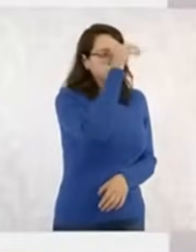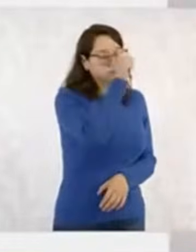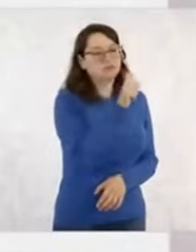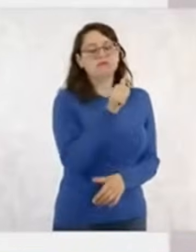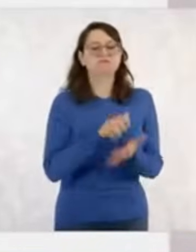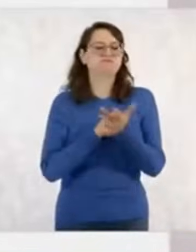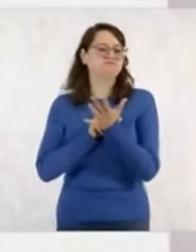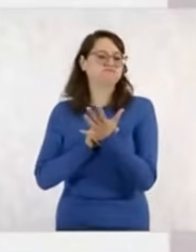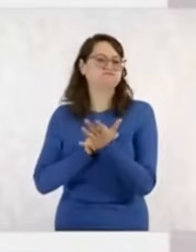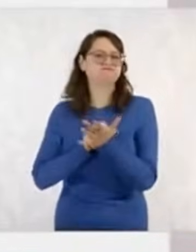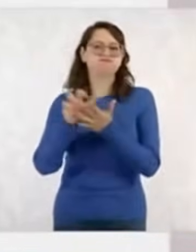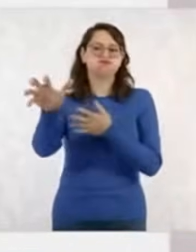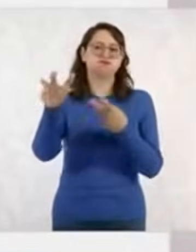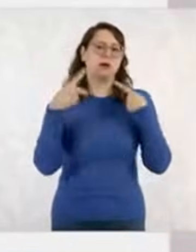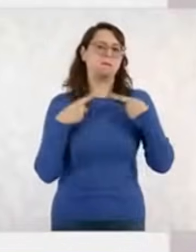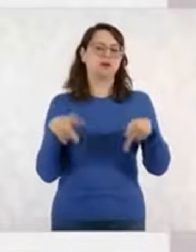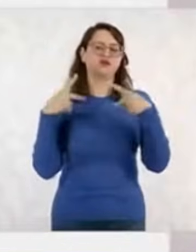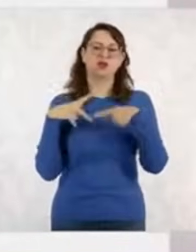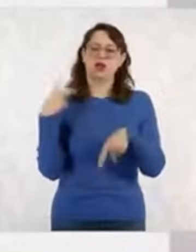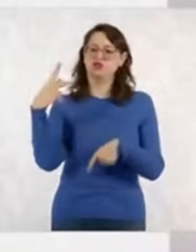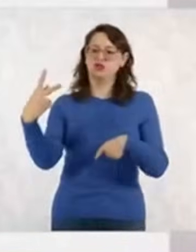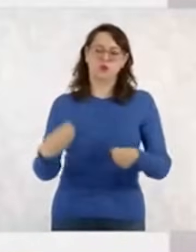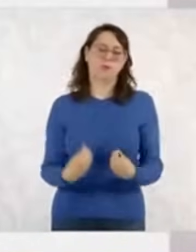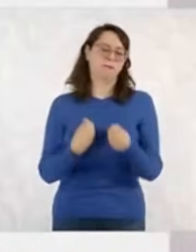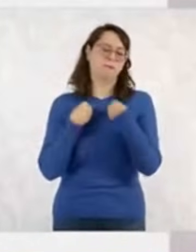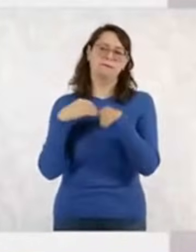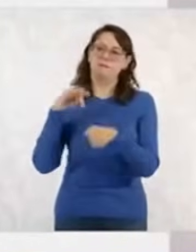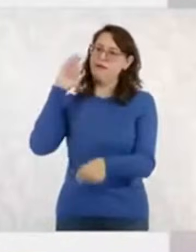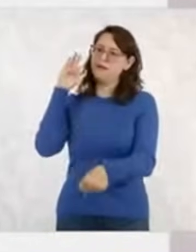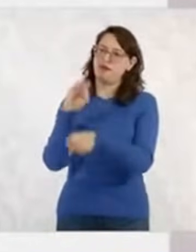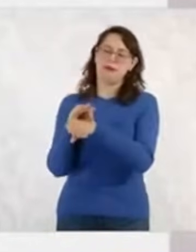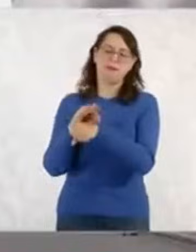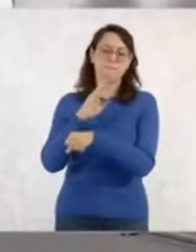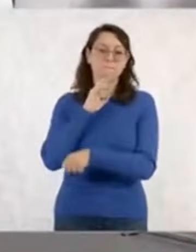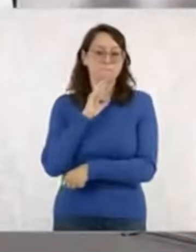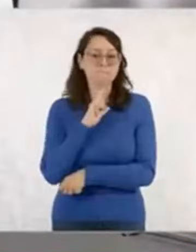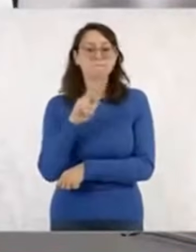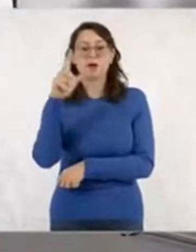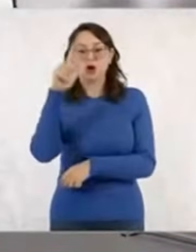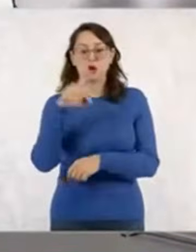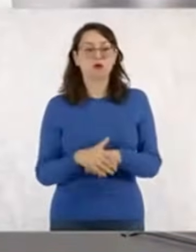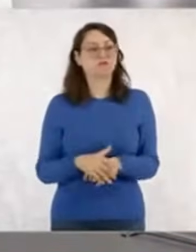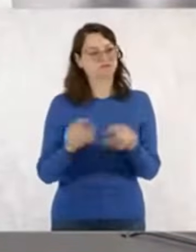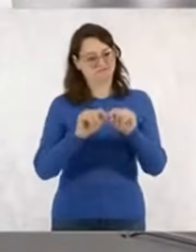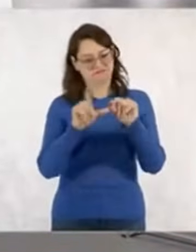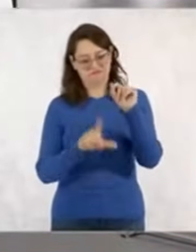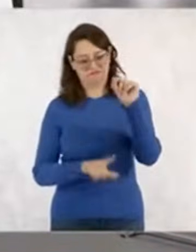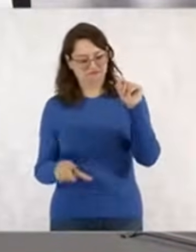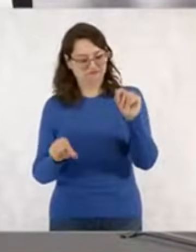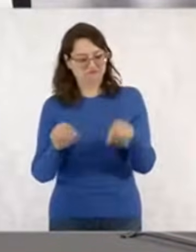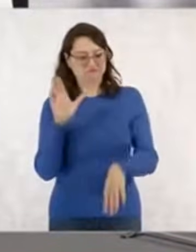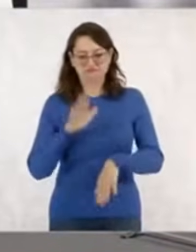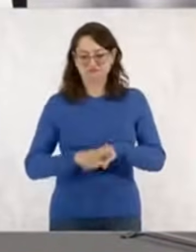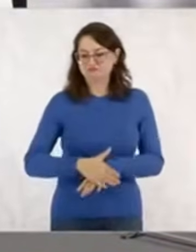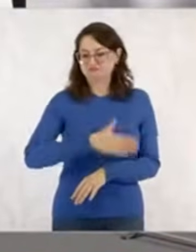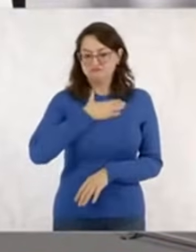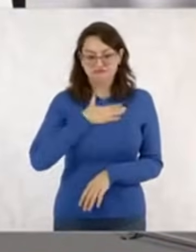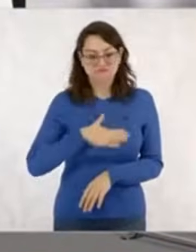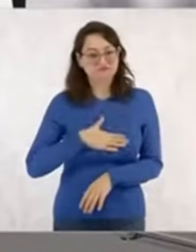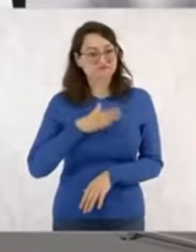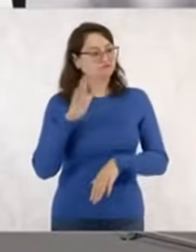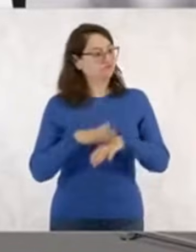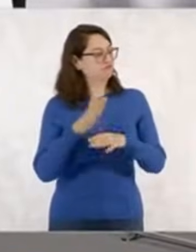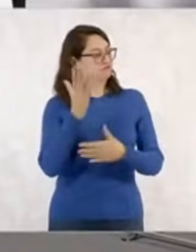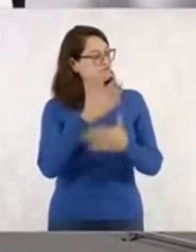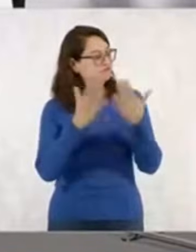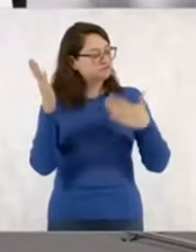personas para avanzar hacia un país más justo y próspero. Presidenta, pues decirle esto es el resultado, las conclusiones